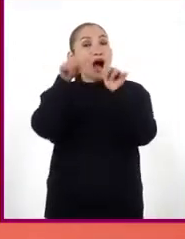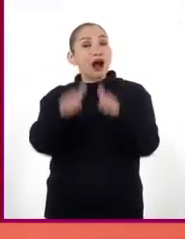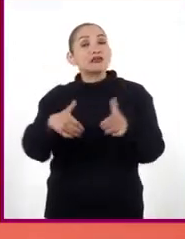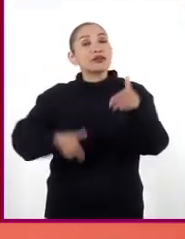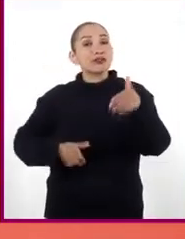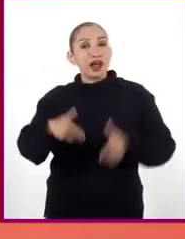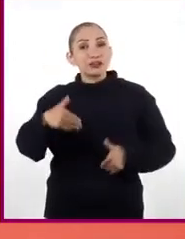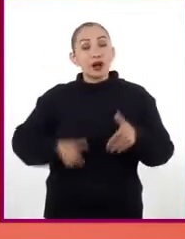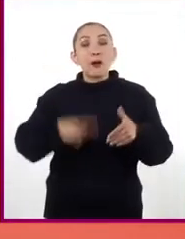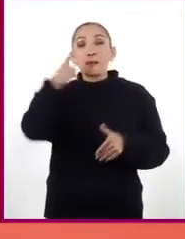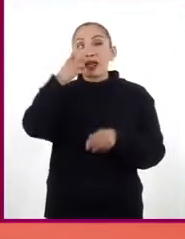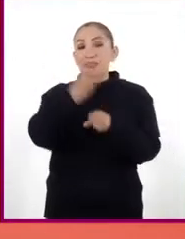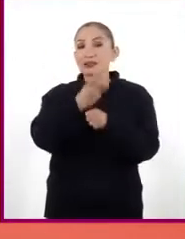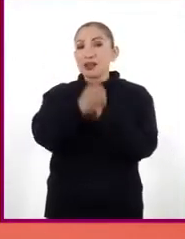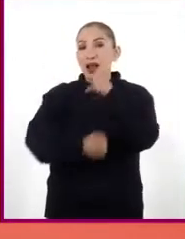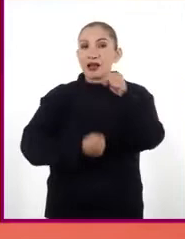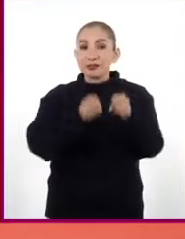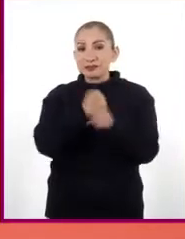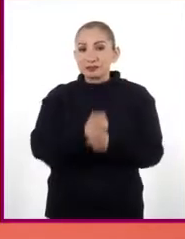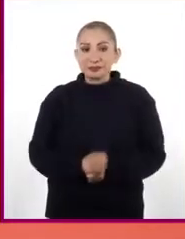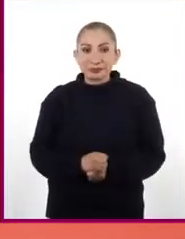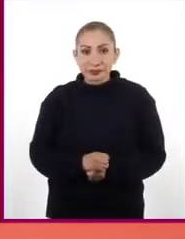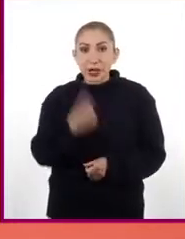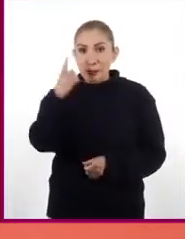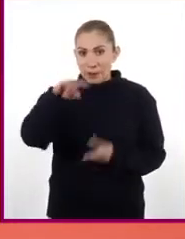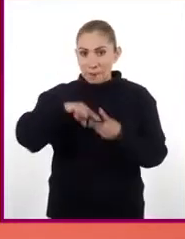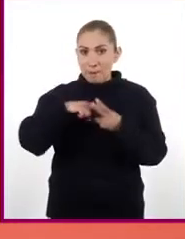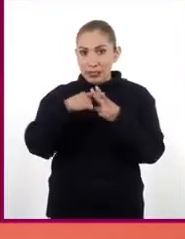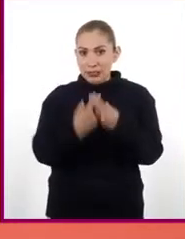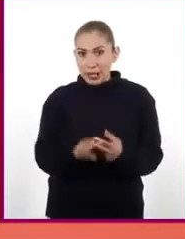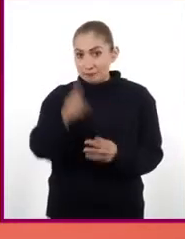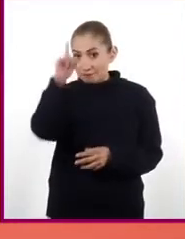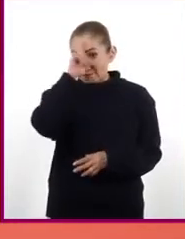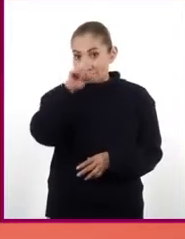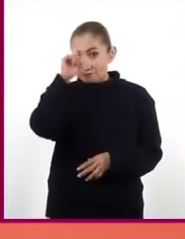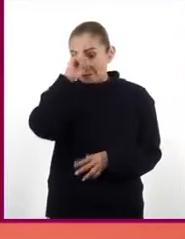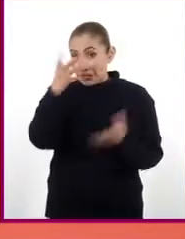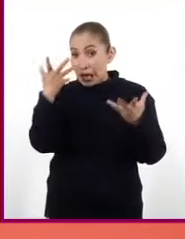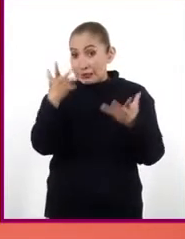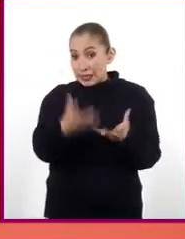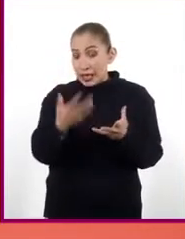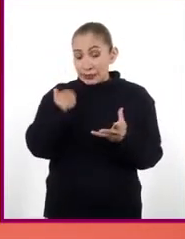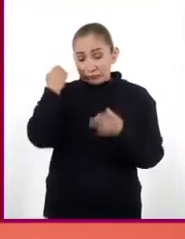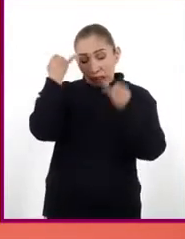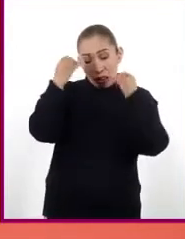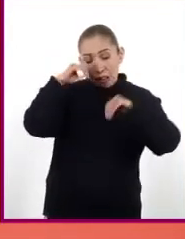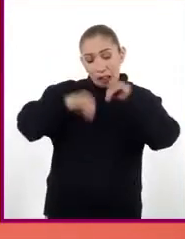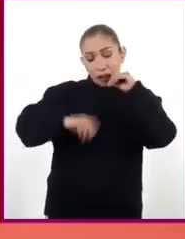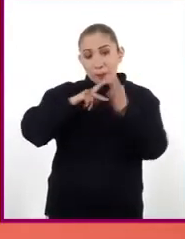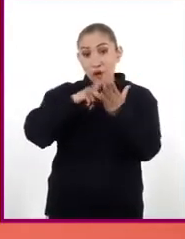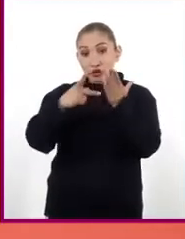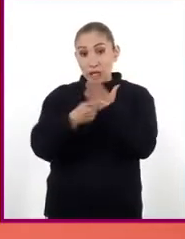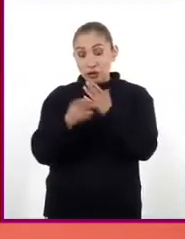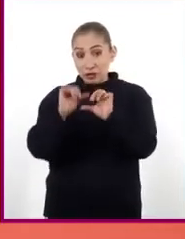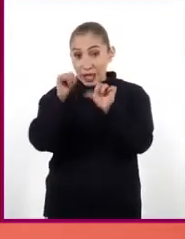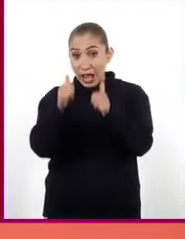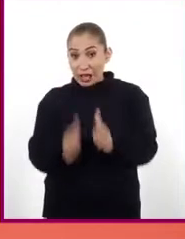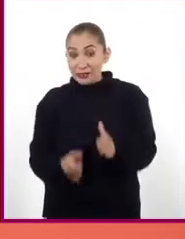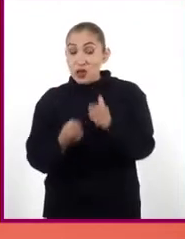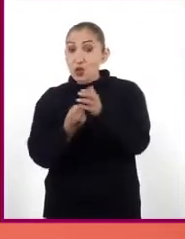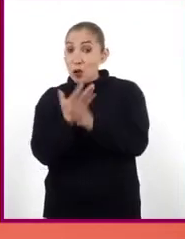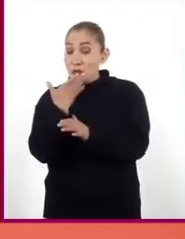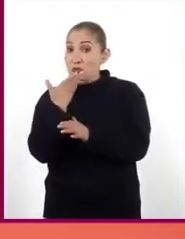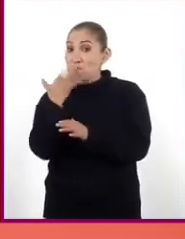Artes Teatro para tercer grado. Para entrar en materia, les proponemos crear un proyecto artístico original y